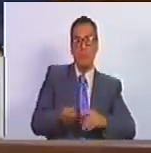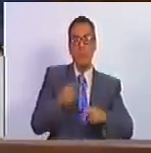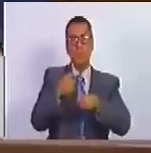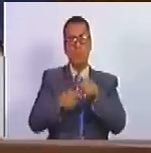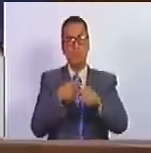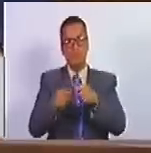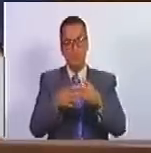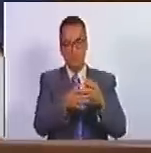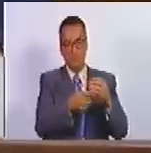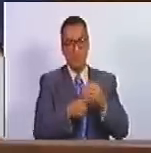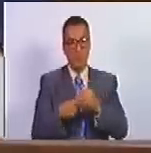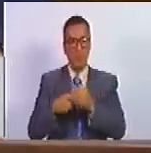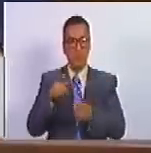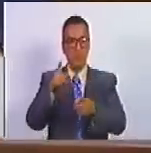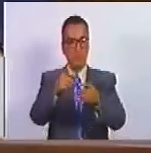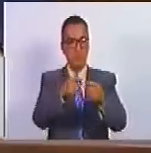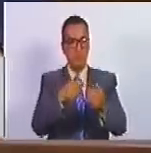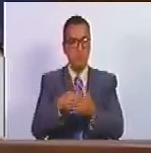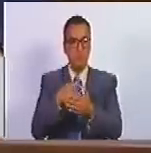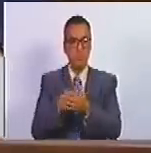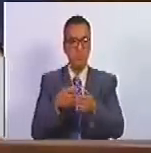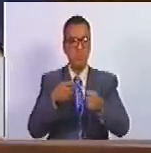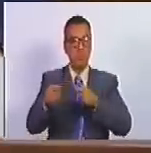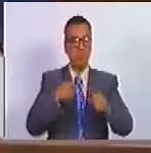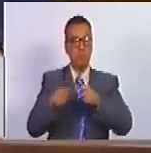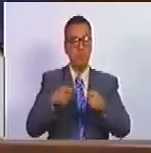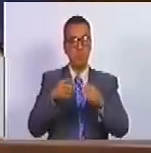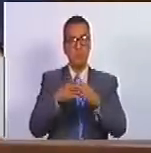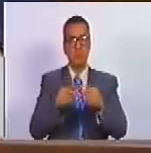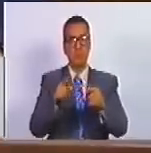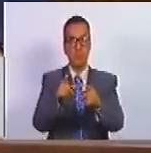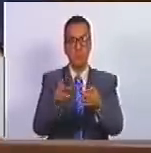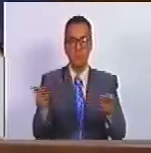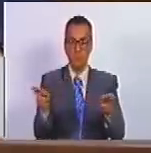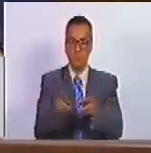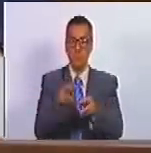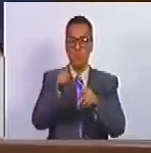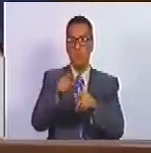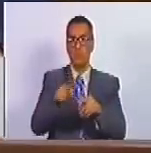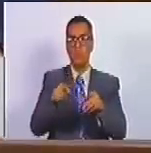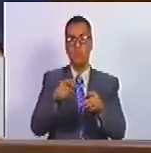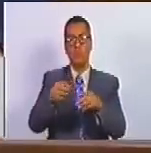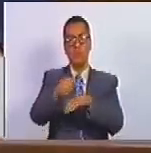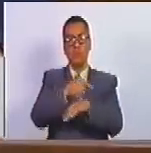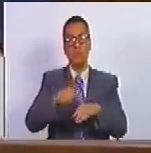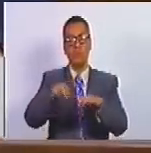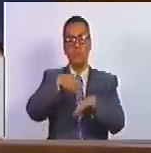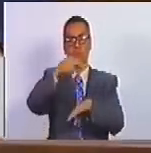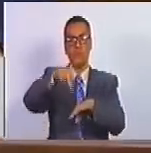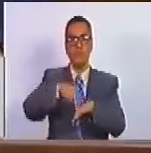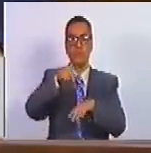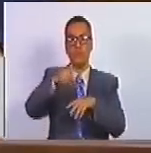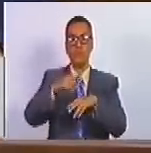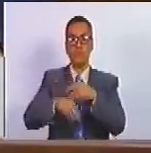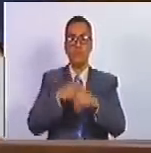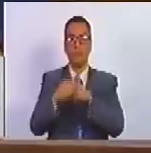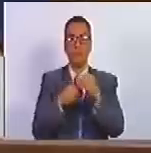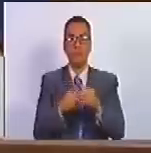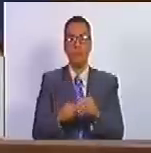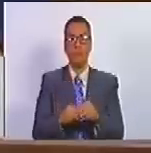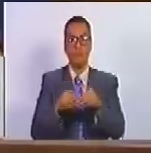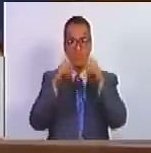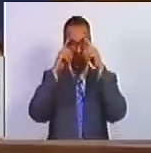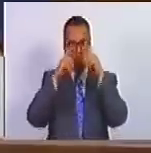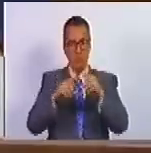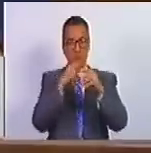la recaudación, fiscalización y control del régimen simplificado al Ejecutivo Nacional, de conformidad con el